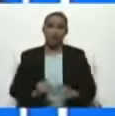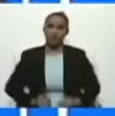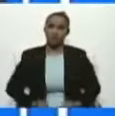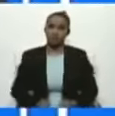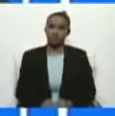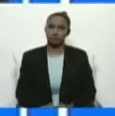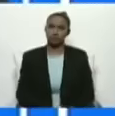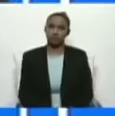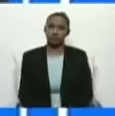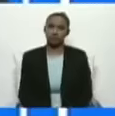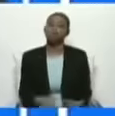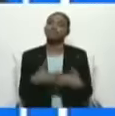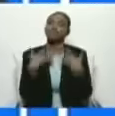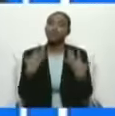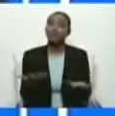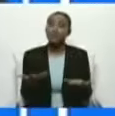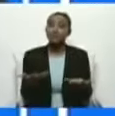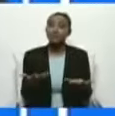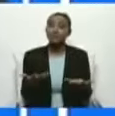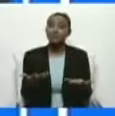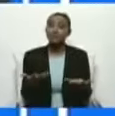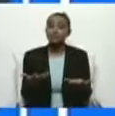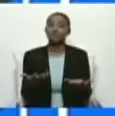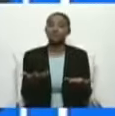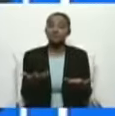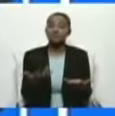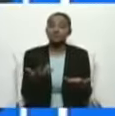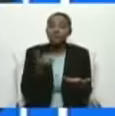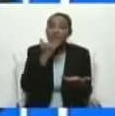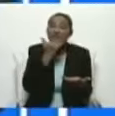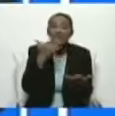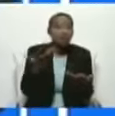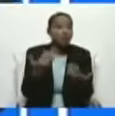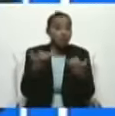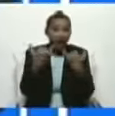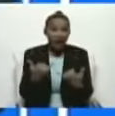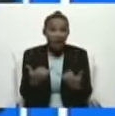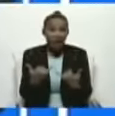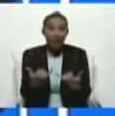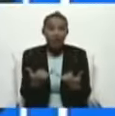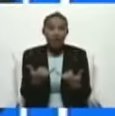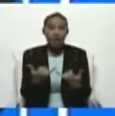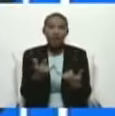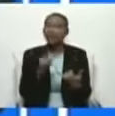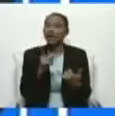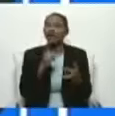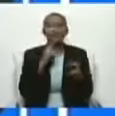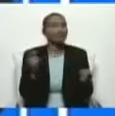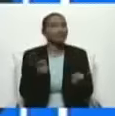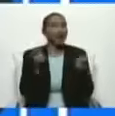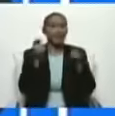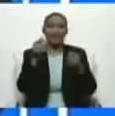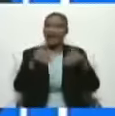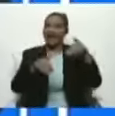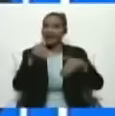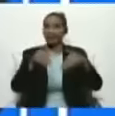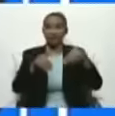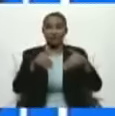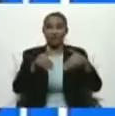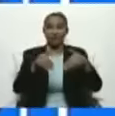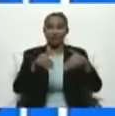Y por eso, lo que está pasando aquí, ahora, no es una campaña electoral por parte de este